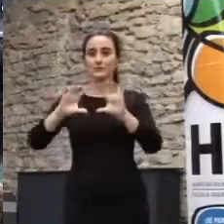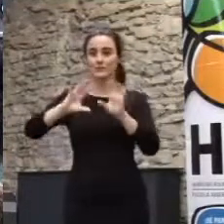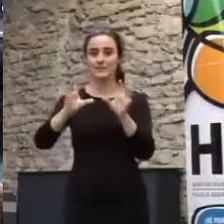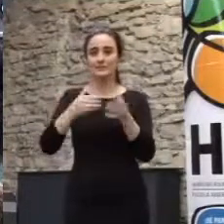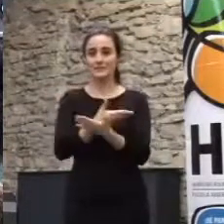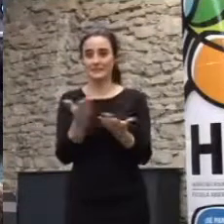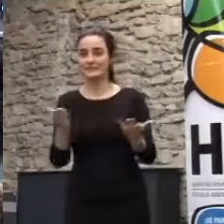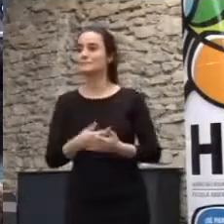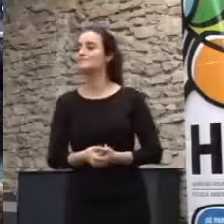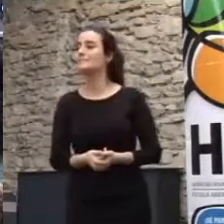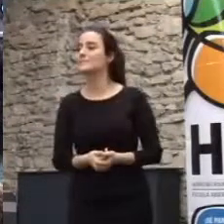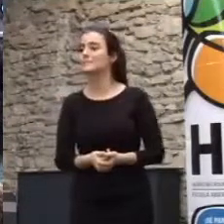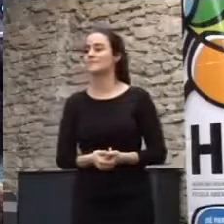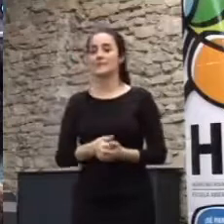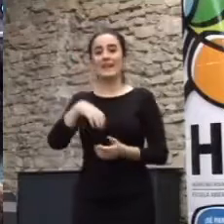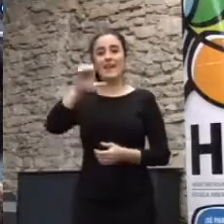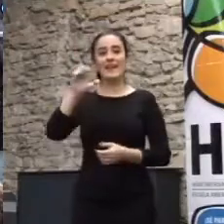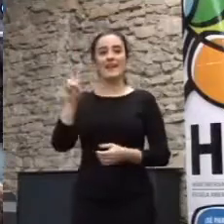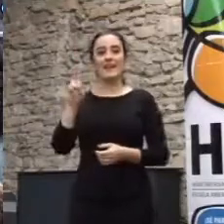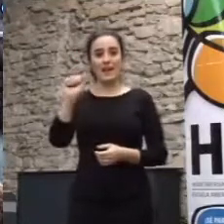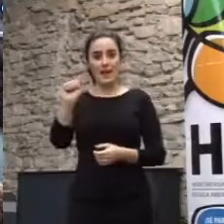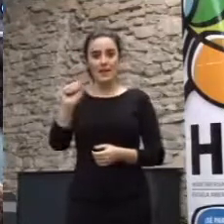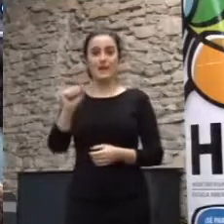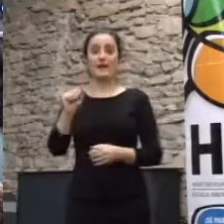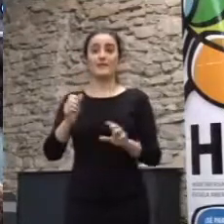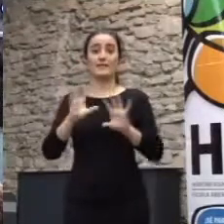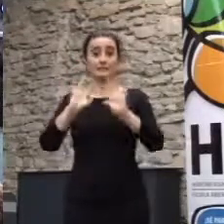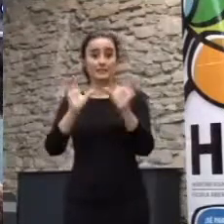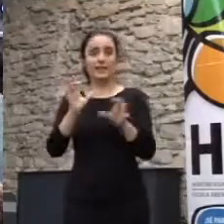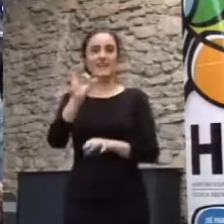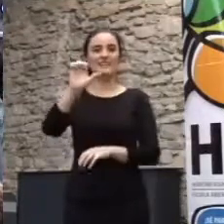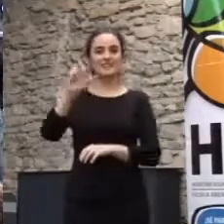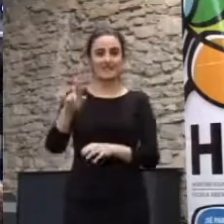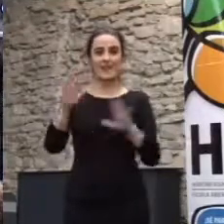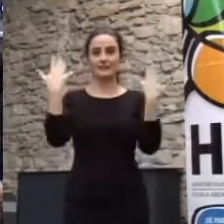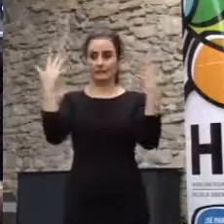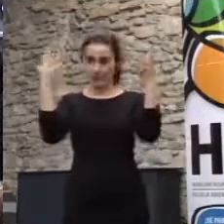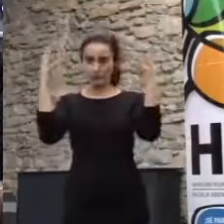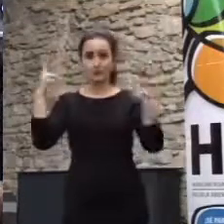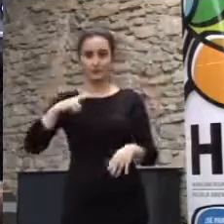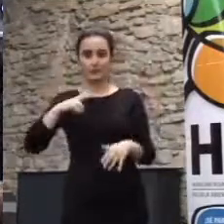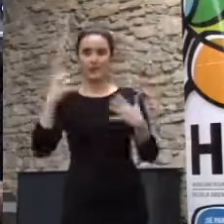comunicación. Nos acompaña Eva Domaica de la cadena SER y la recibimos con un fuerte aplauso. Eva, mesedes.